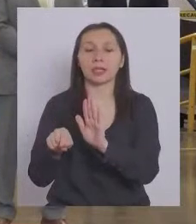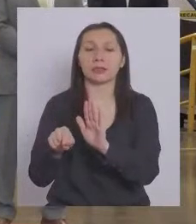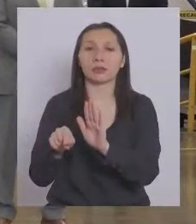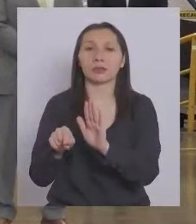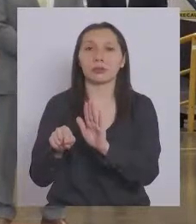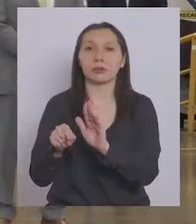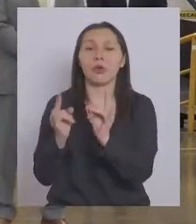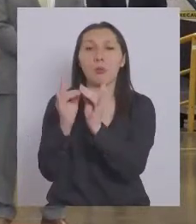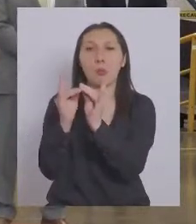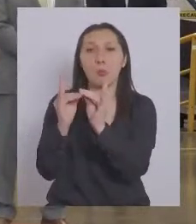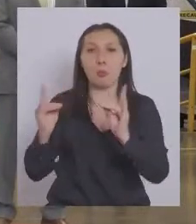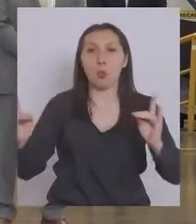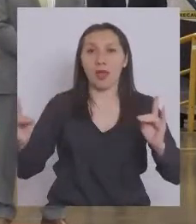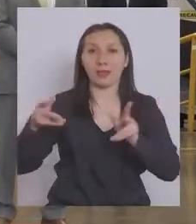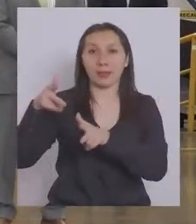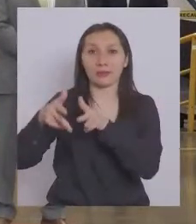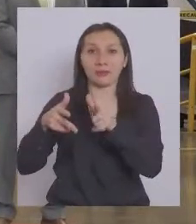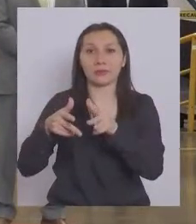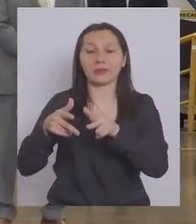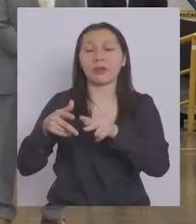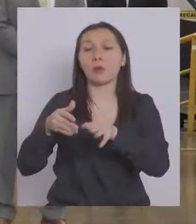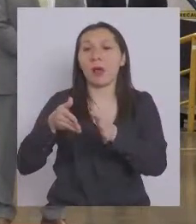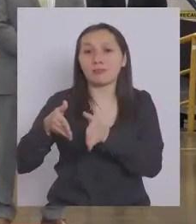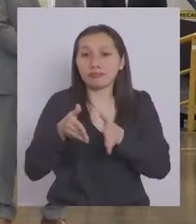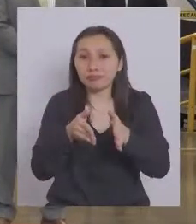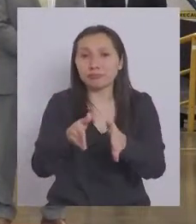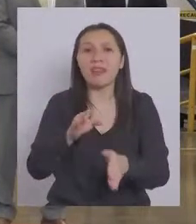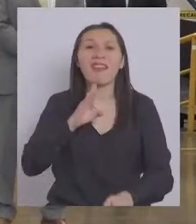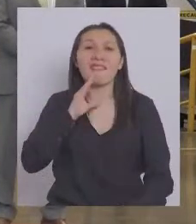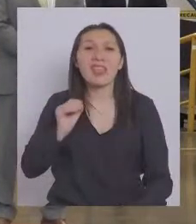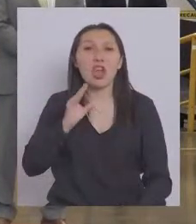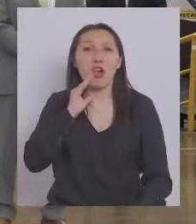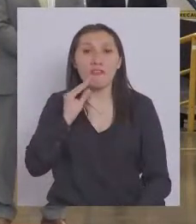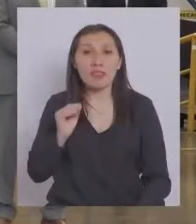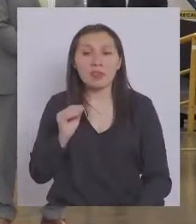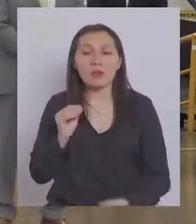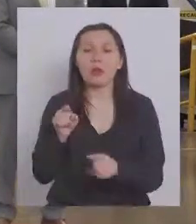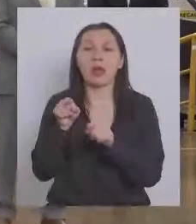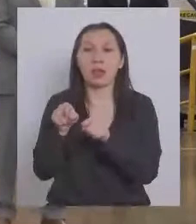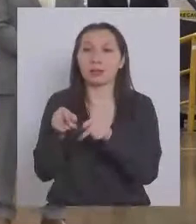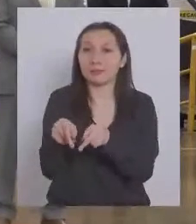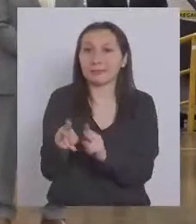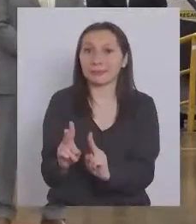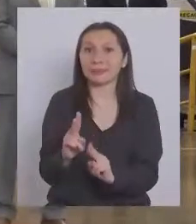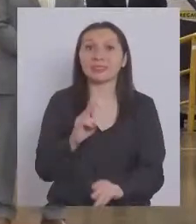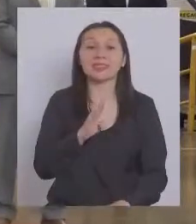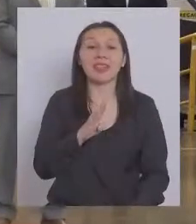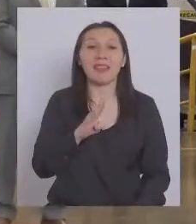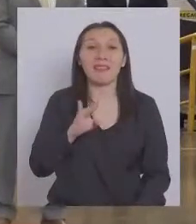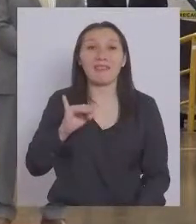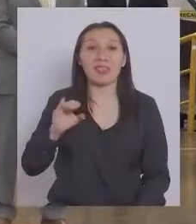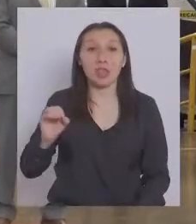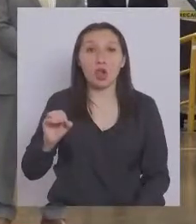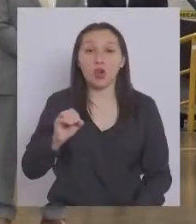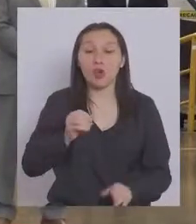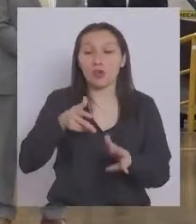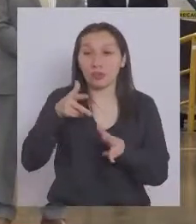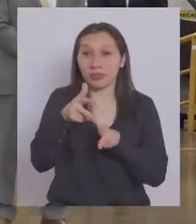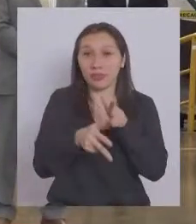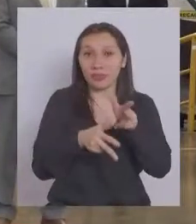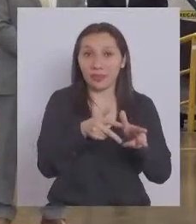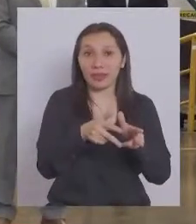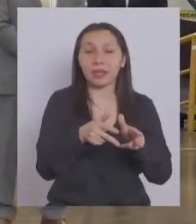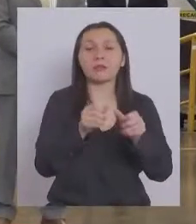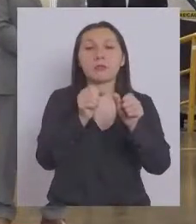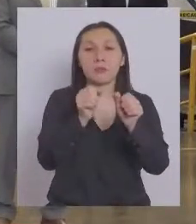del puente ferroviario sobre el Biobío va a hacer que el Biotren especialmente se convierta en